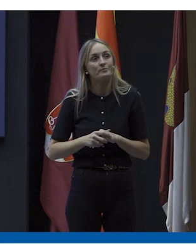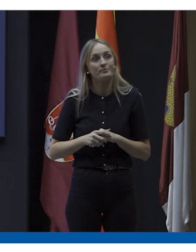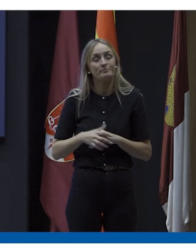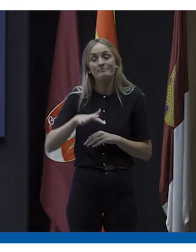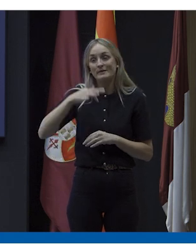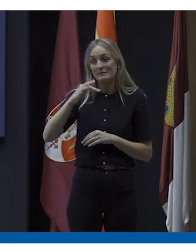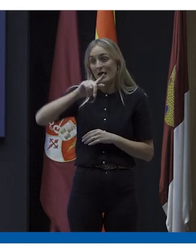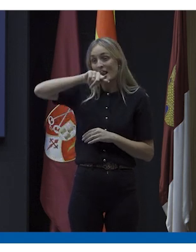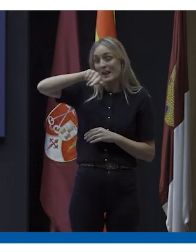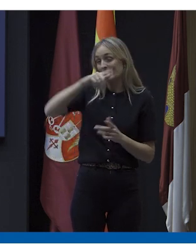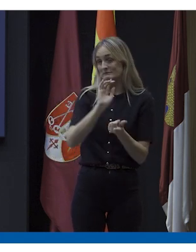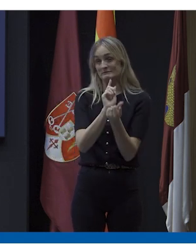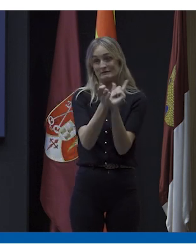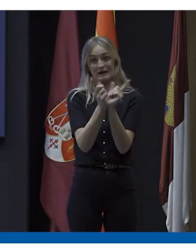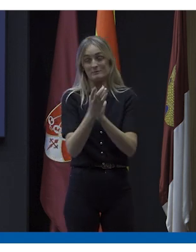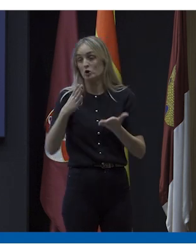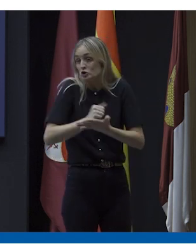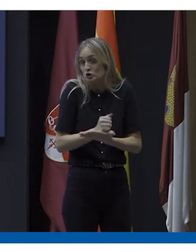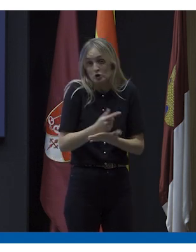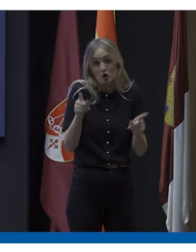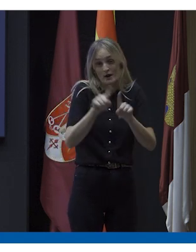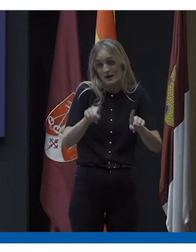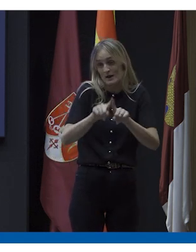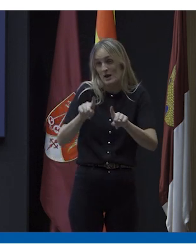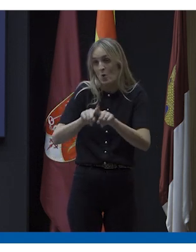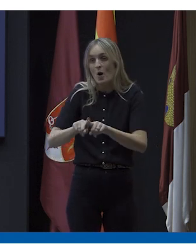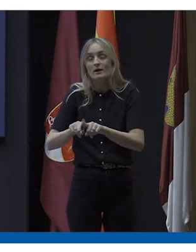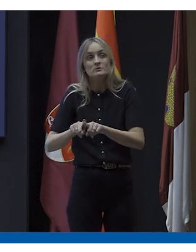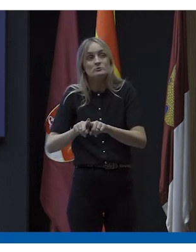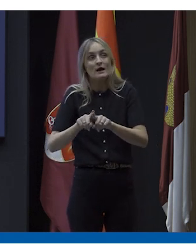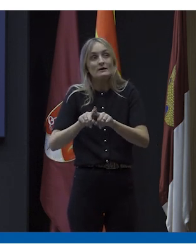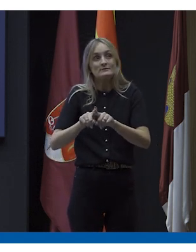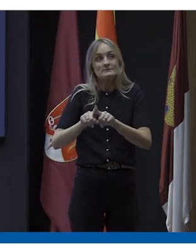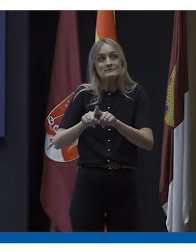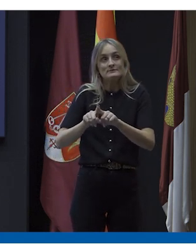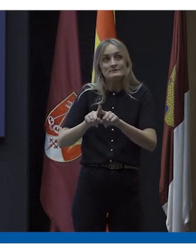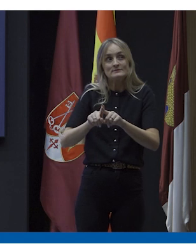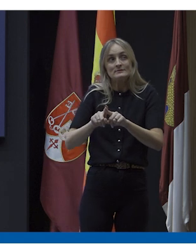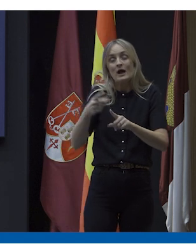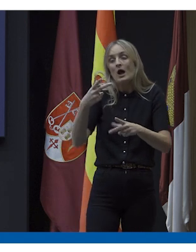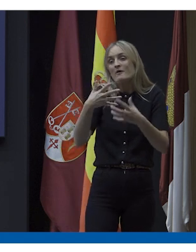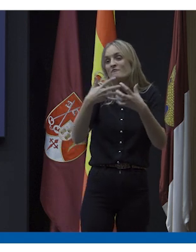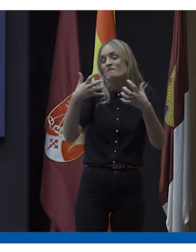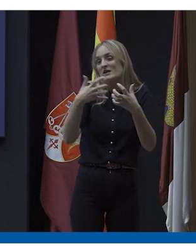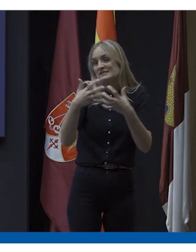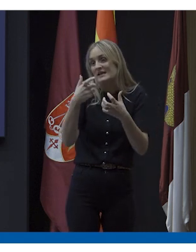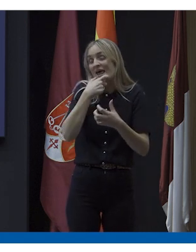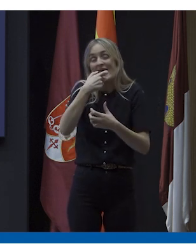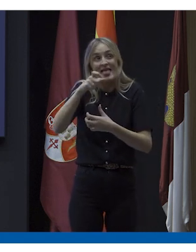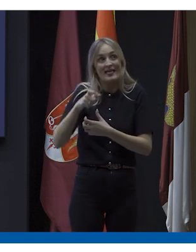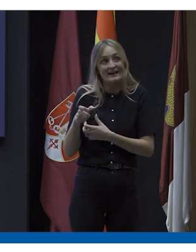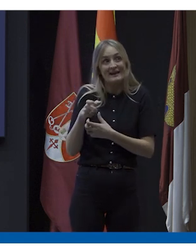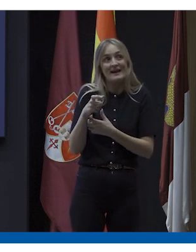como todos los cambios, pues hubo incluso una cierta resistencia inicial. He puesto la frase en inglés, frightened to death, porque sería,